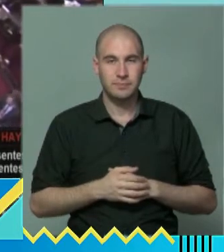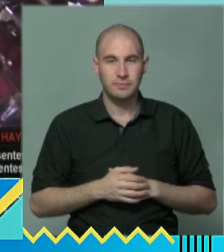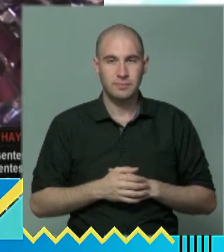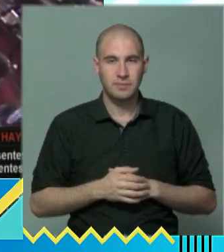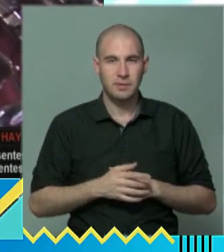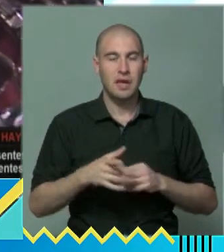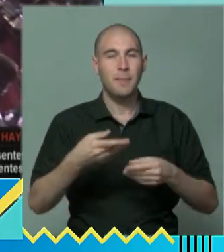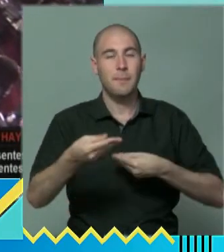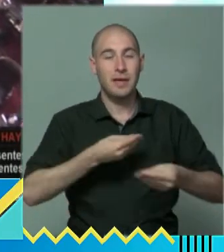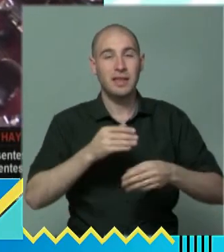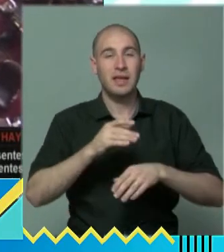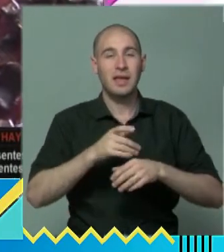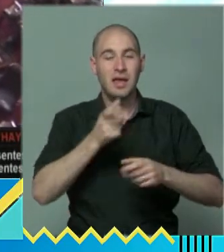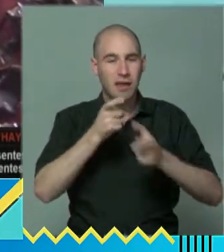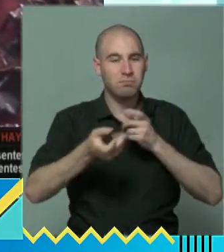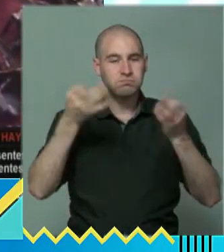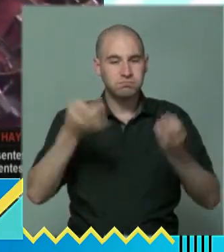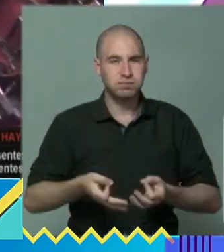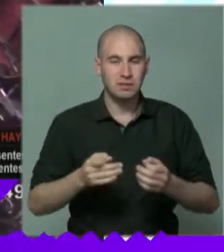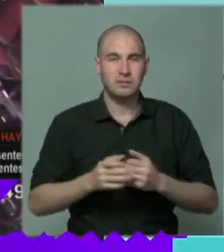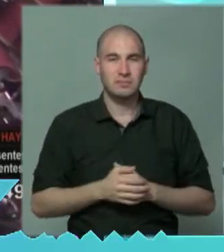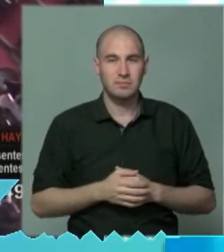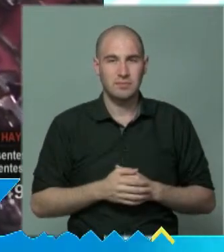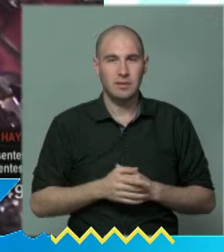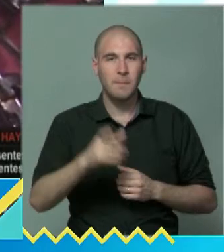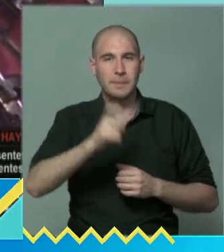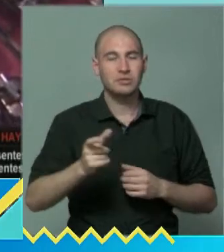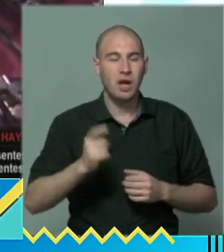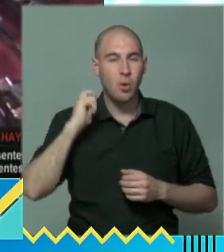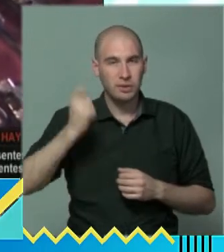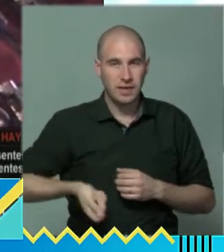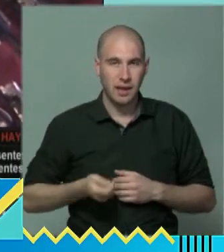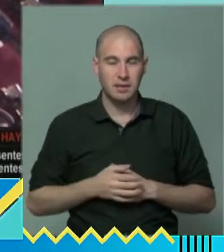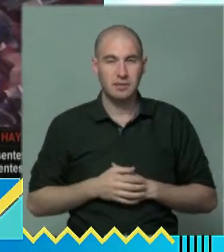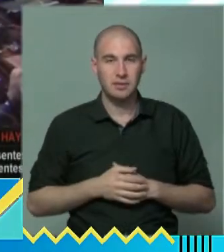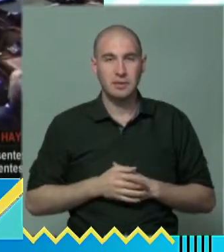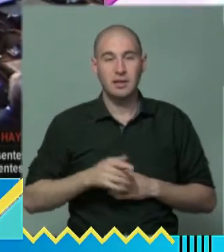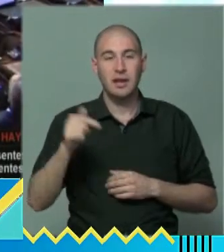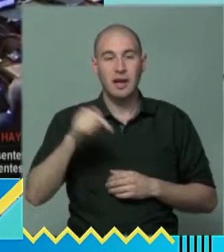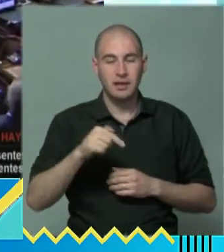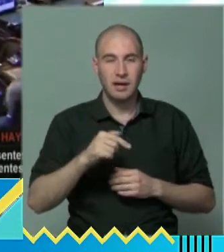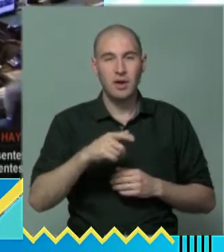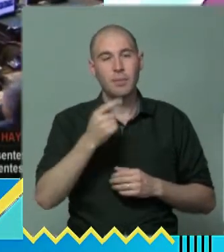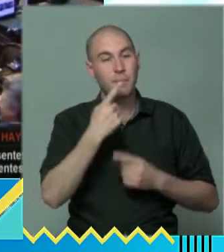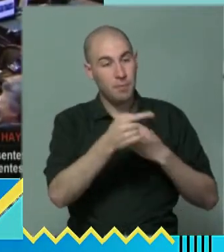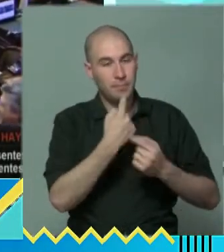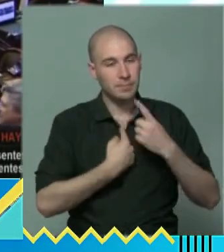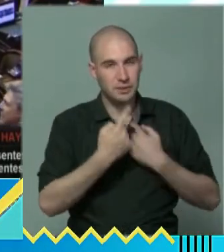que legisle sobre respuestas adecuadas a las personas jurídicas. Entonces ahí, como bien vos decías o